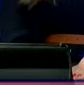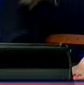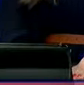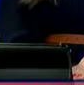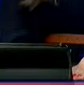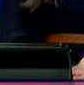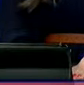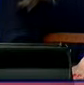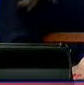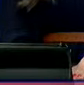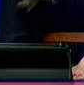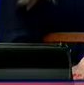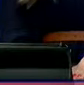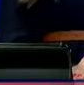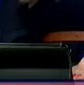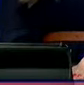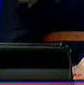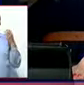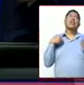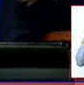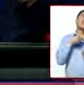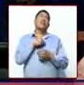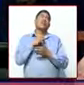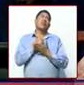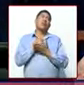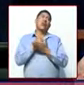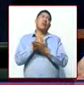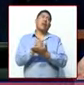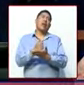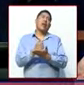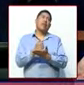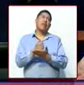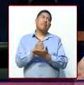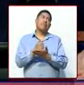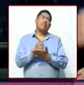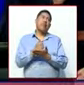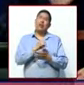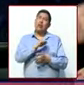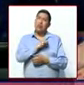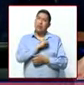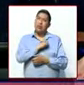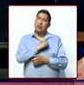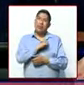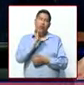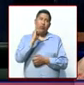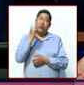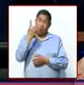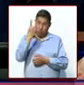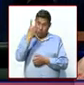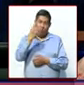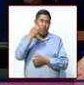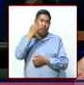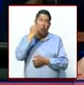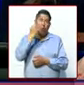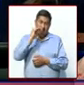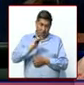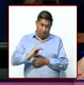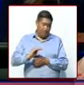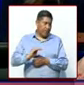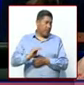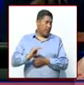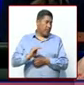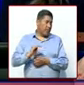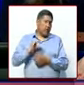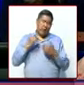Bueno, estamos nosotros tratando de ayudar, de llevar un poco de amor, solidaridad también para ese pequeñito que usted está viendo en pantallas,